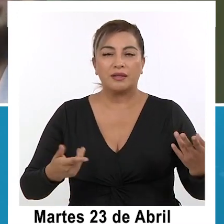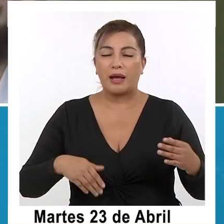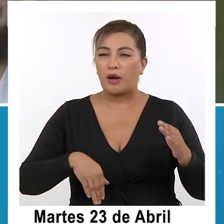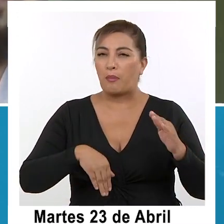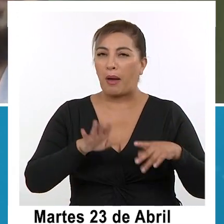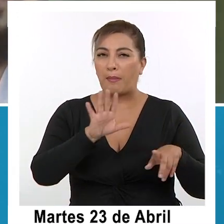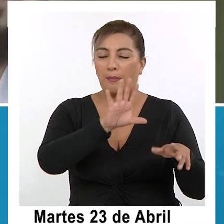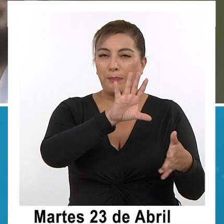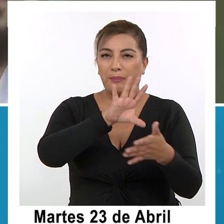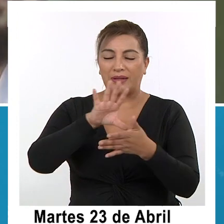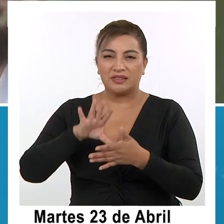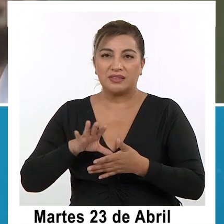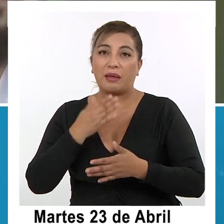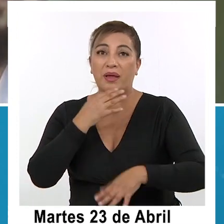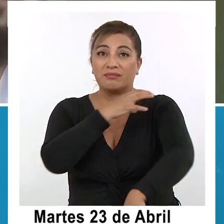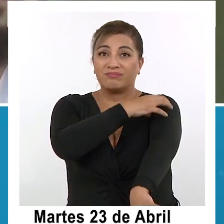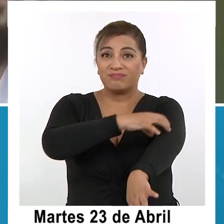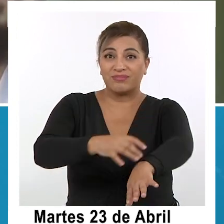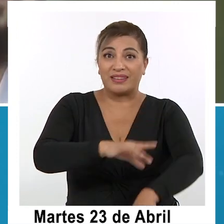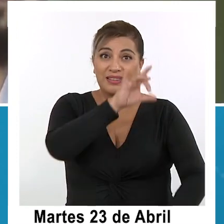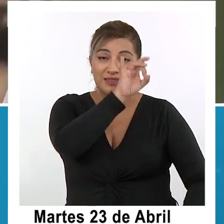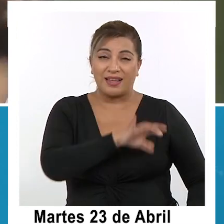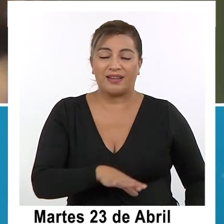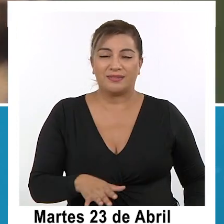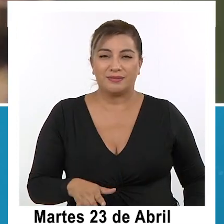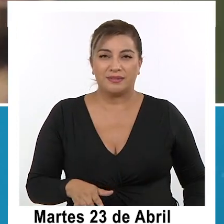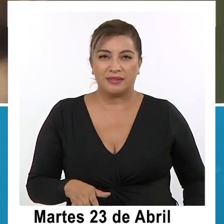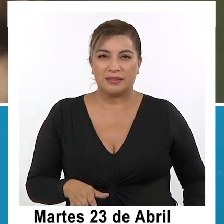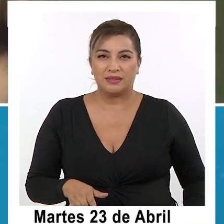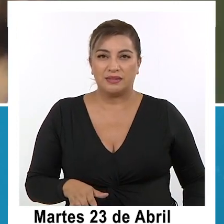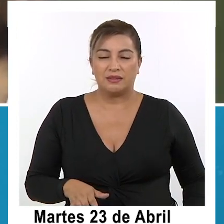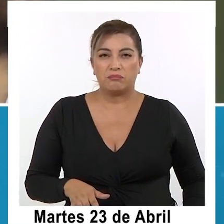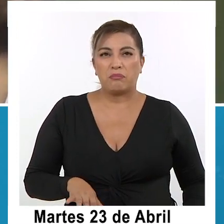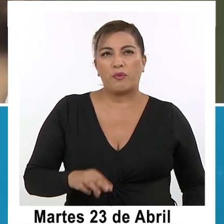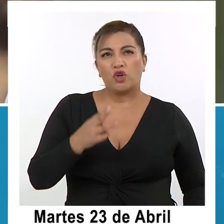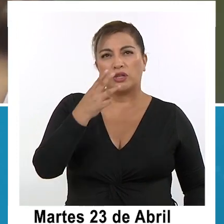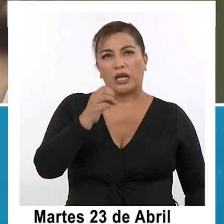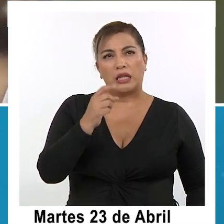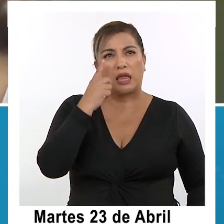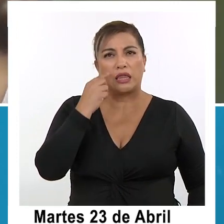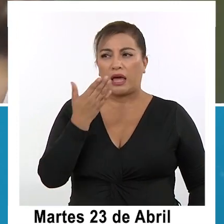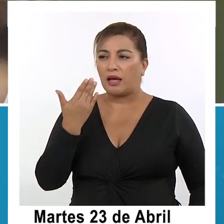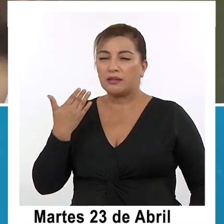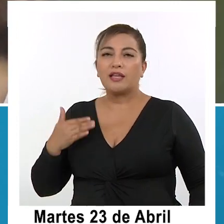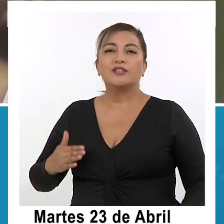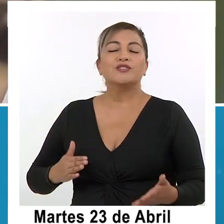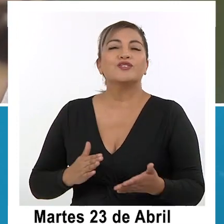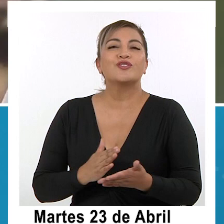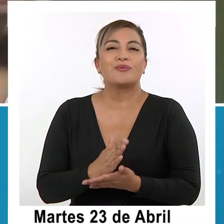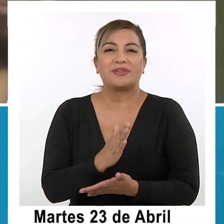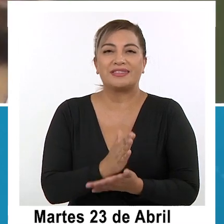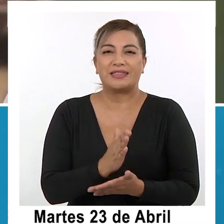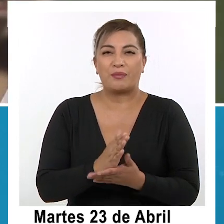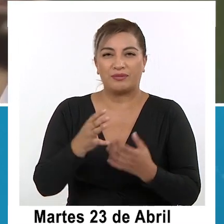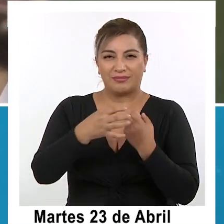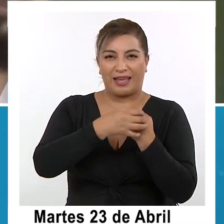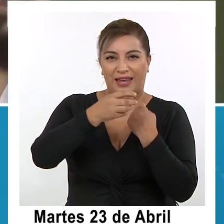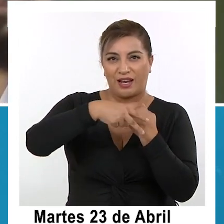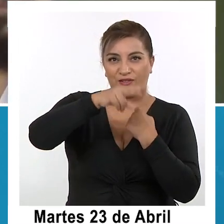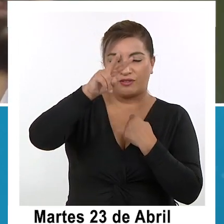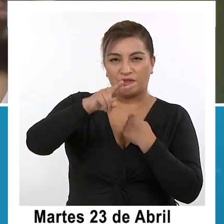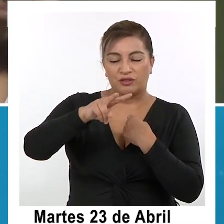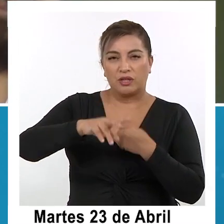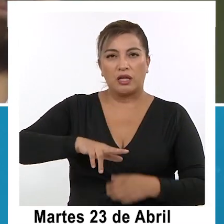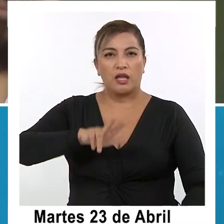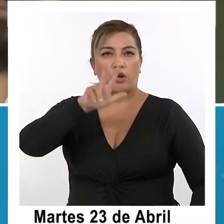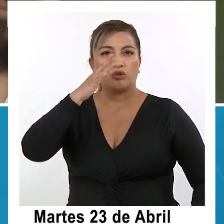mayoría de los de los de las regiones de de chile y bueno eh ahí hace unos 30 días más o menos ya empezamos a profundizar esto en el norte y desde